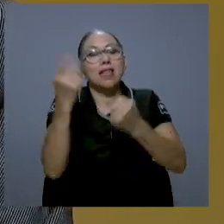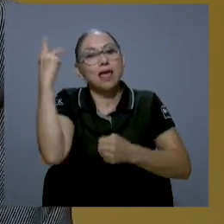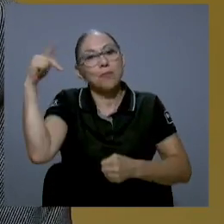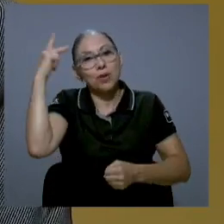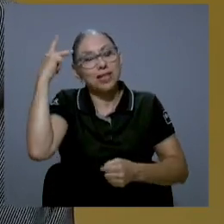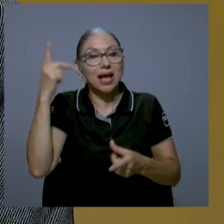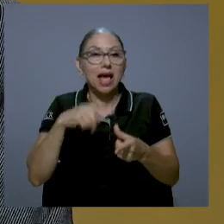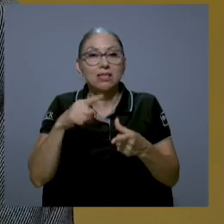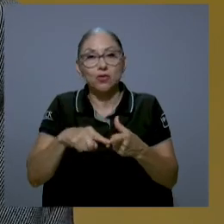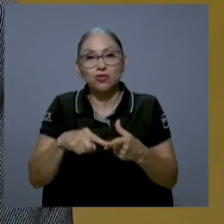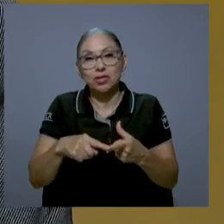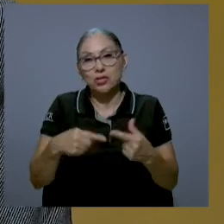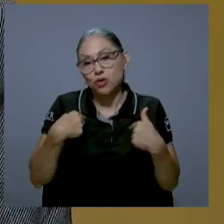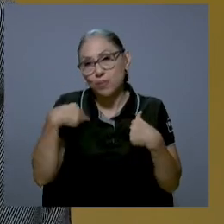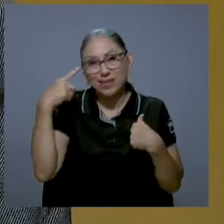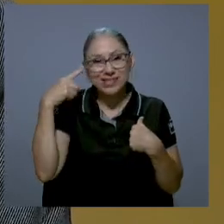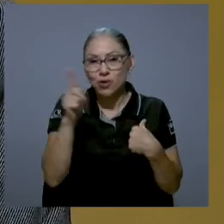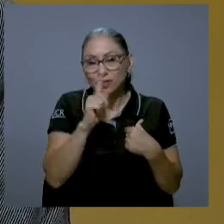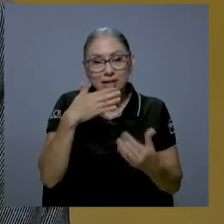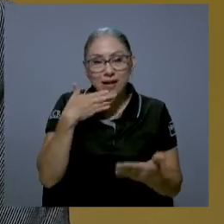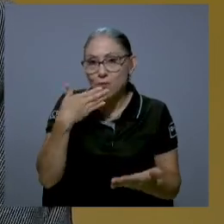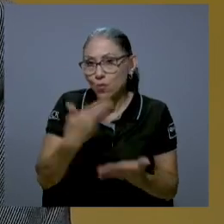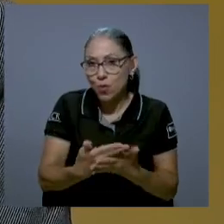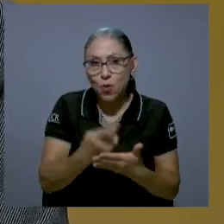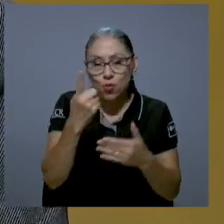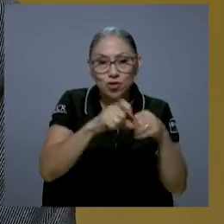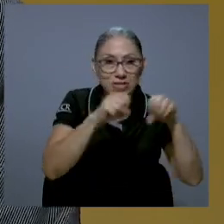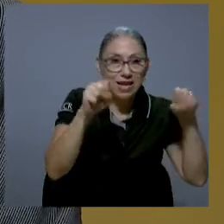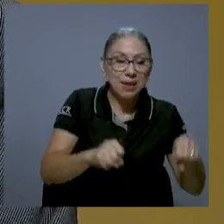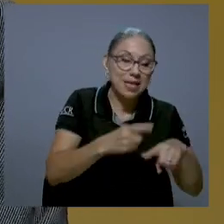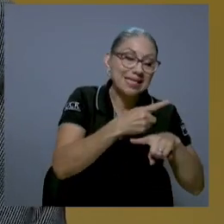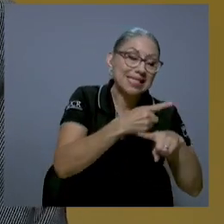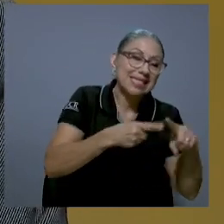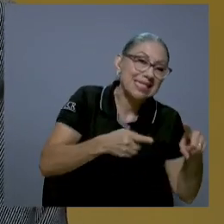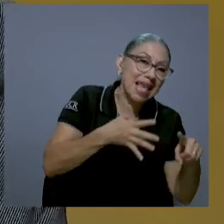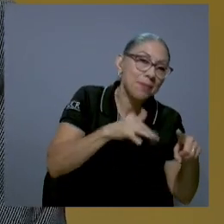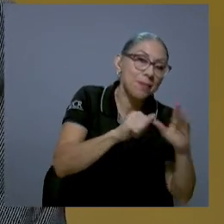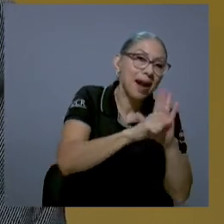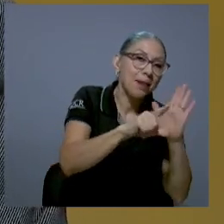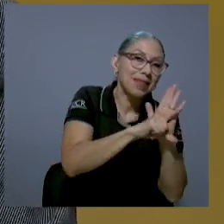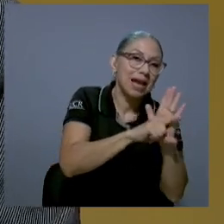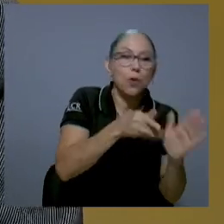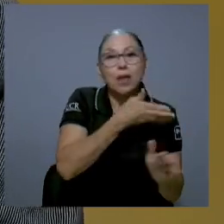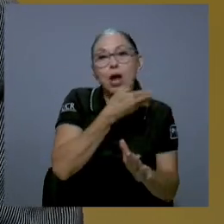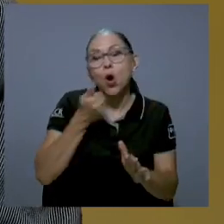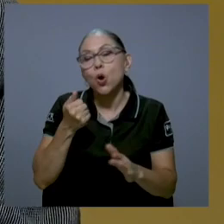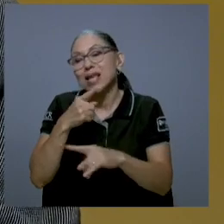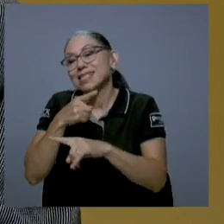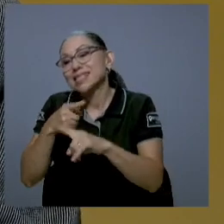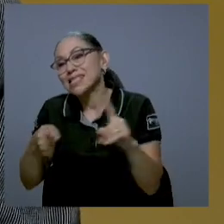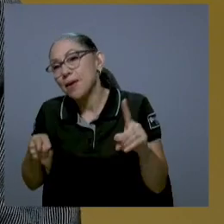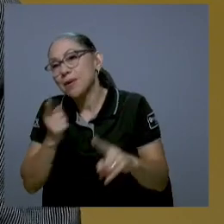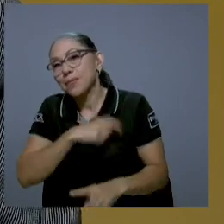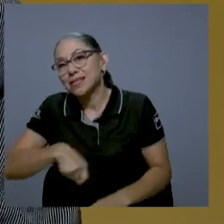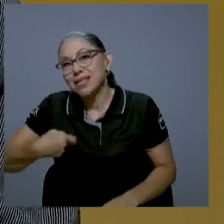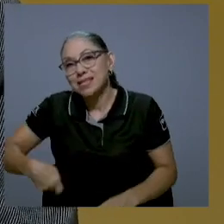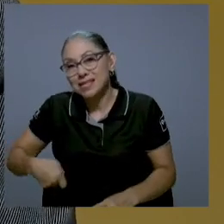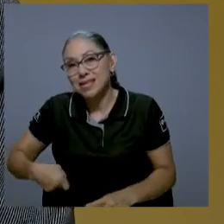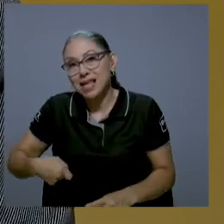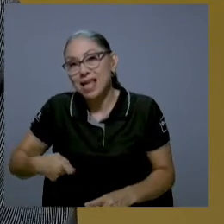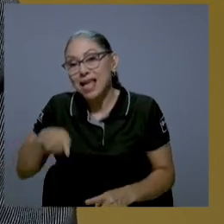que no sería conveniente un régimen parlamentario, sino un régimen semipresidencialista, que se atempere el